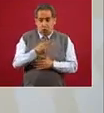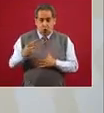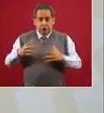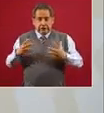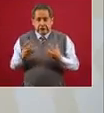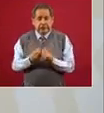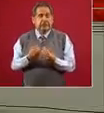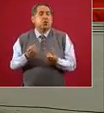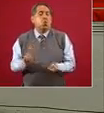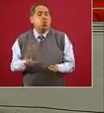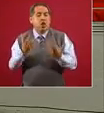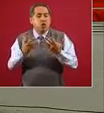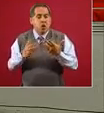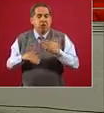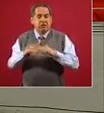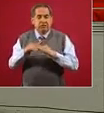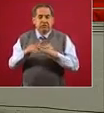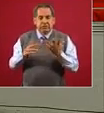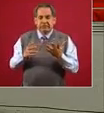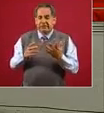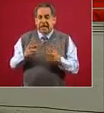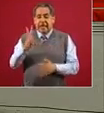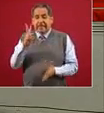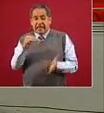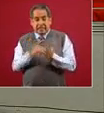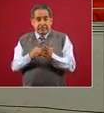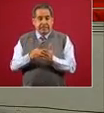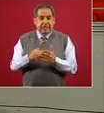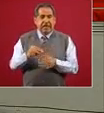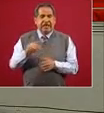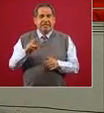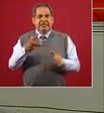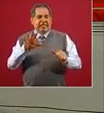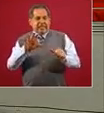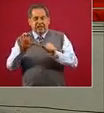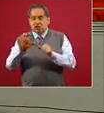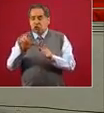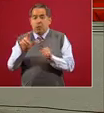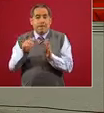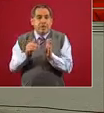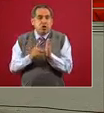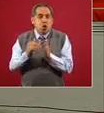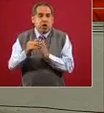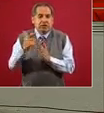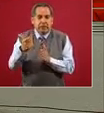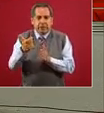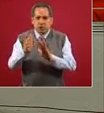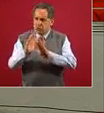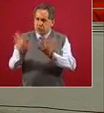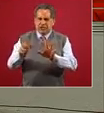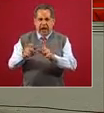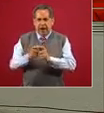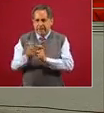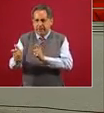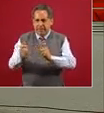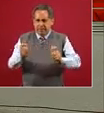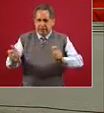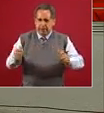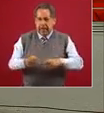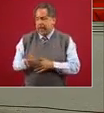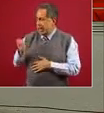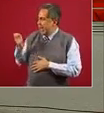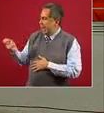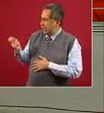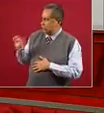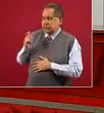744,598 que comentamos, y dispersamos 3,700 millones de pesos. Eso fue, Luisa María, lo que en